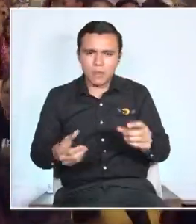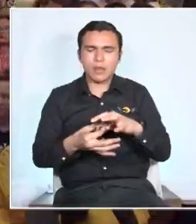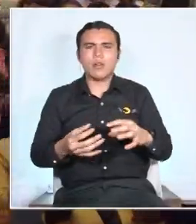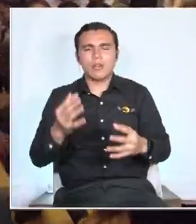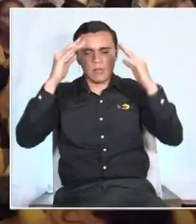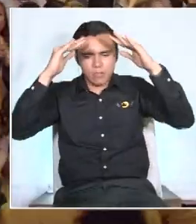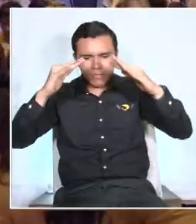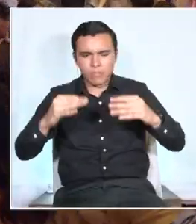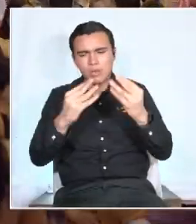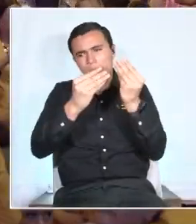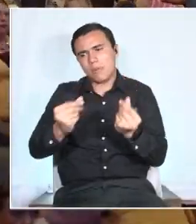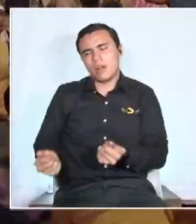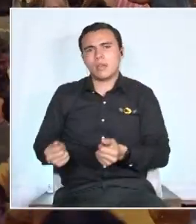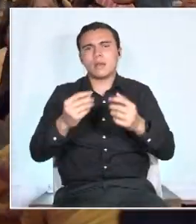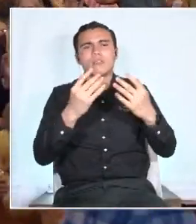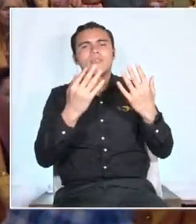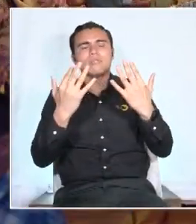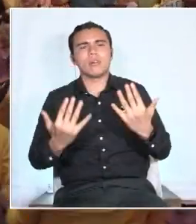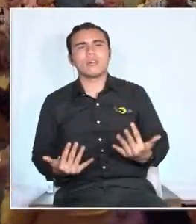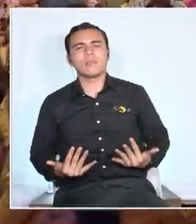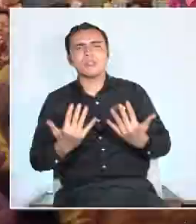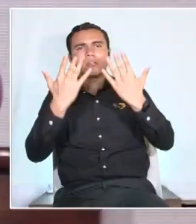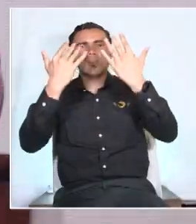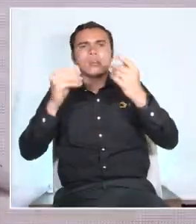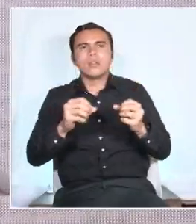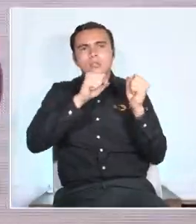que la lluvia apague el fuego. No dejes que los